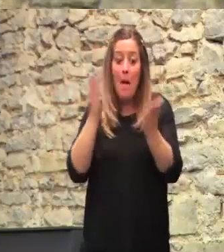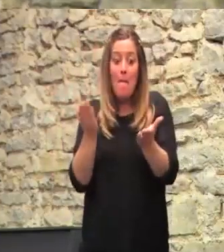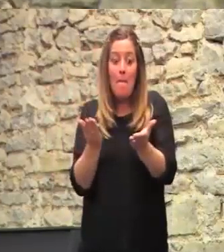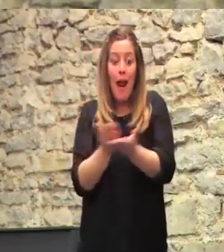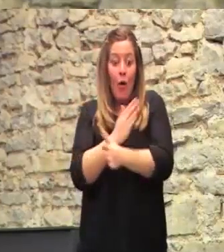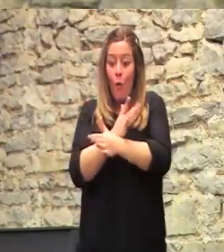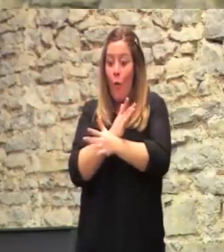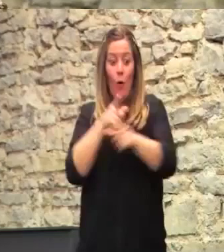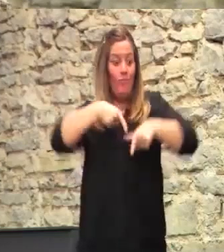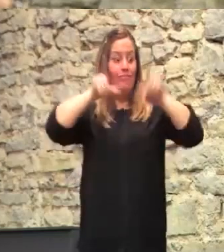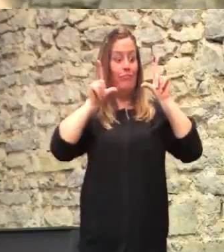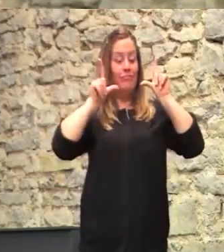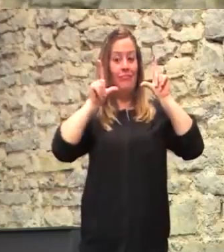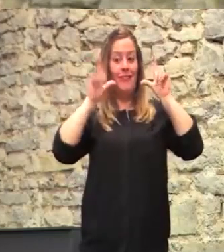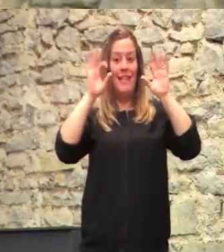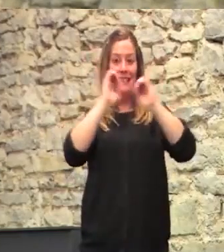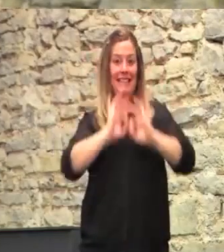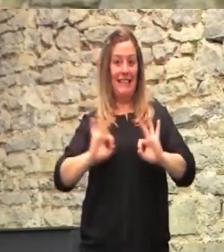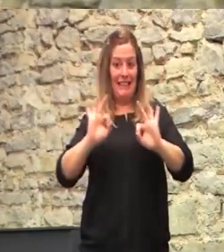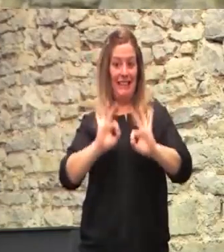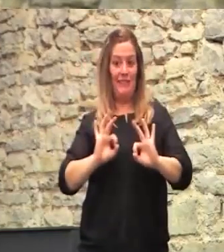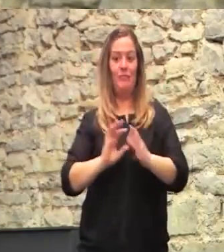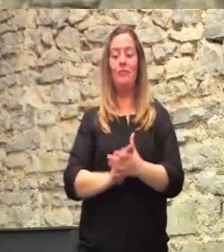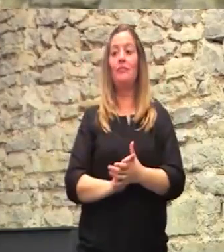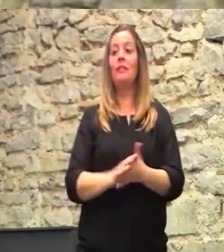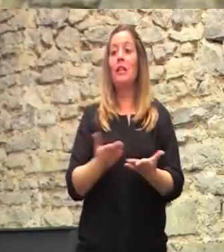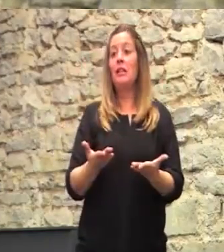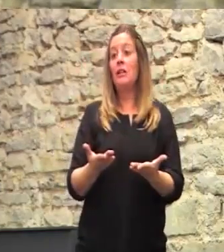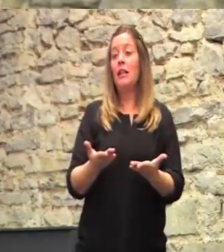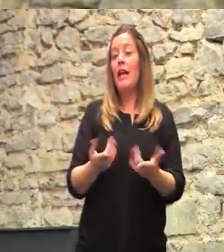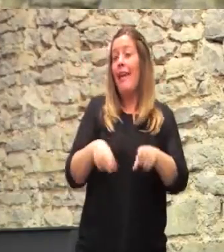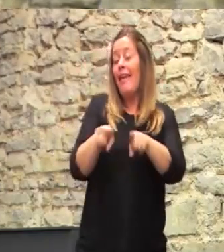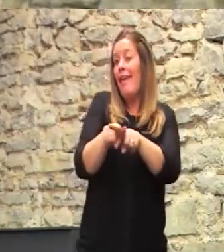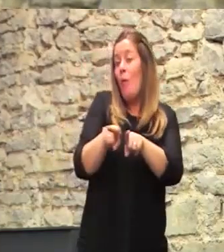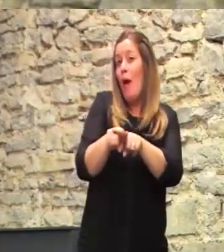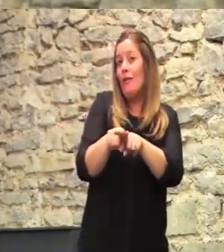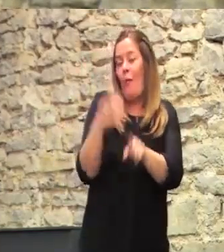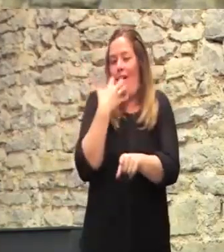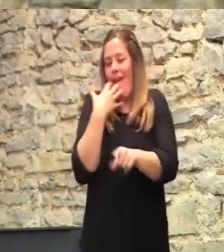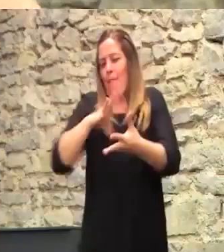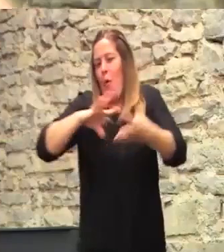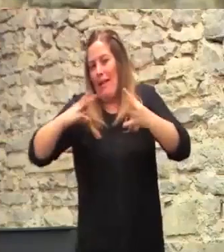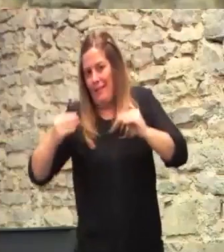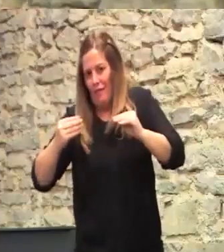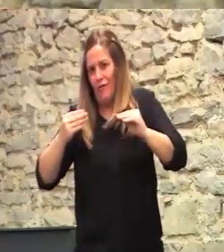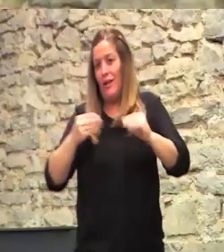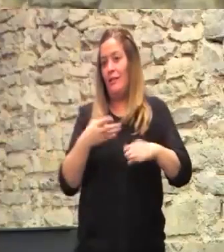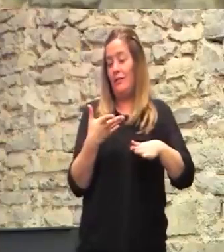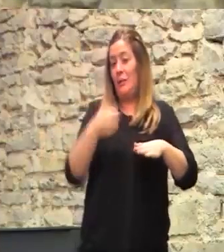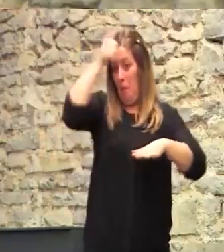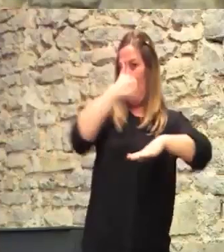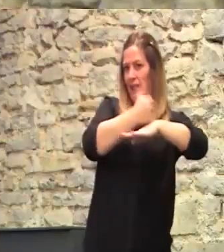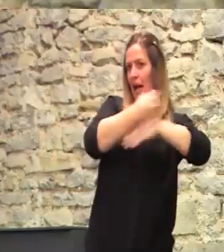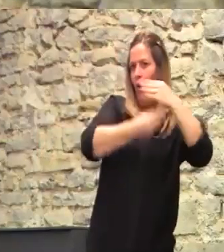entonces es como si el patriarcado en esta forma simple de metáfora hubiera decidido esto que pasó en todo este